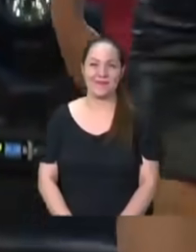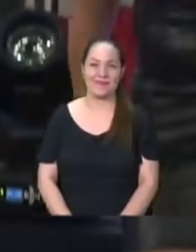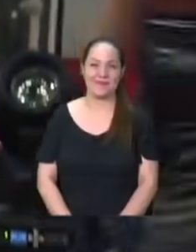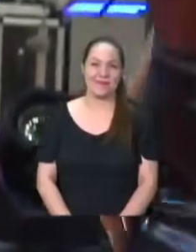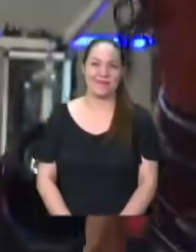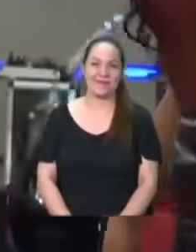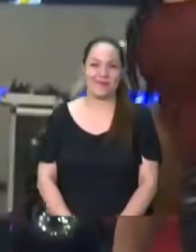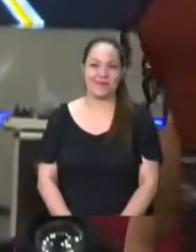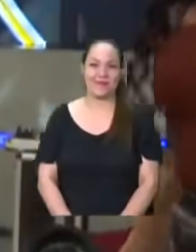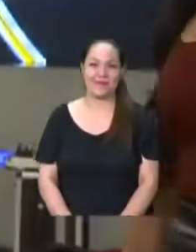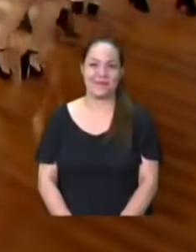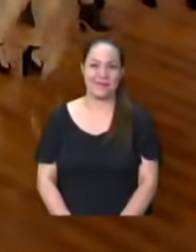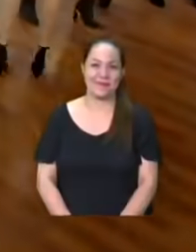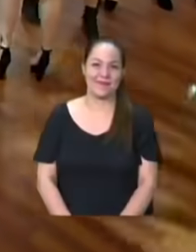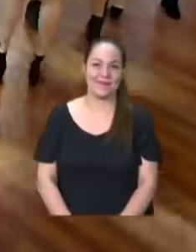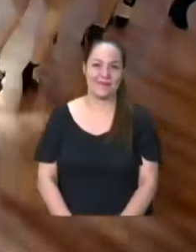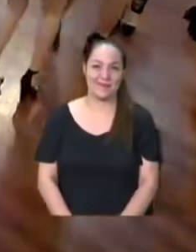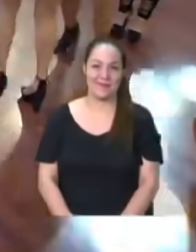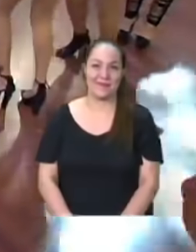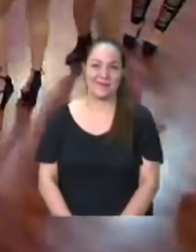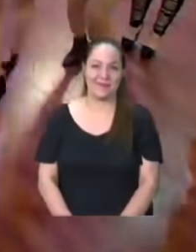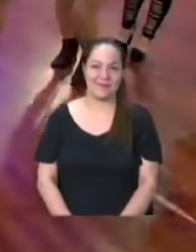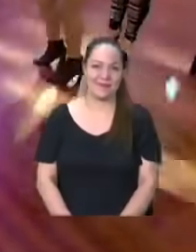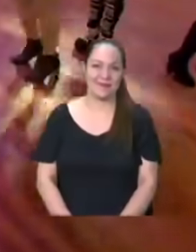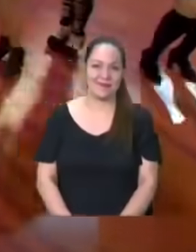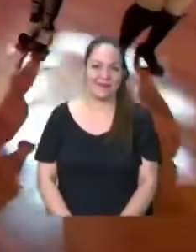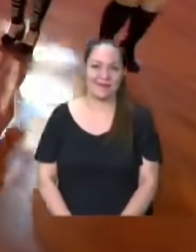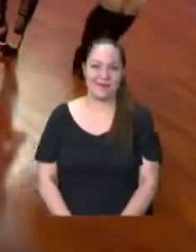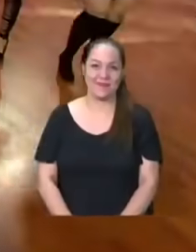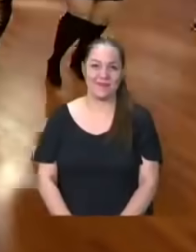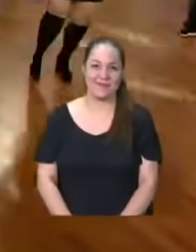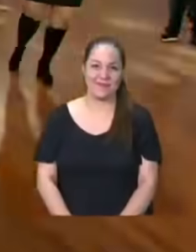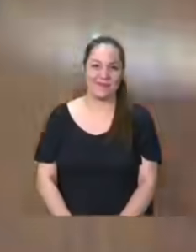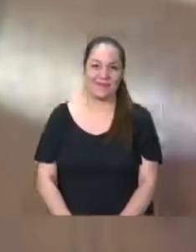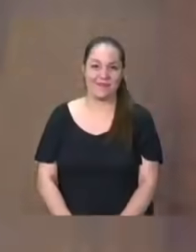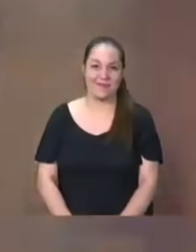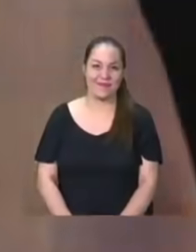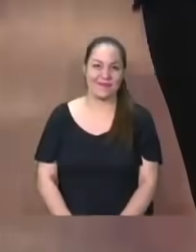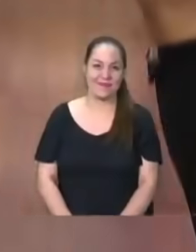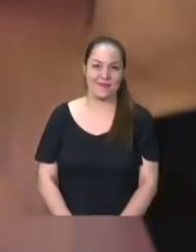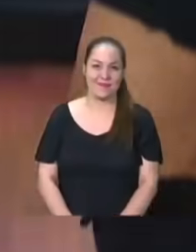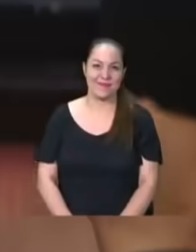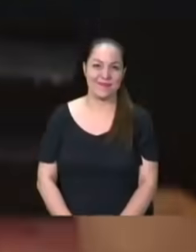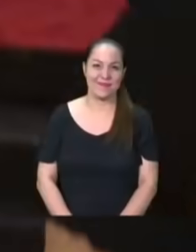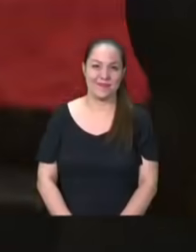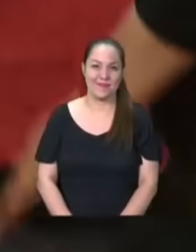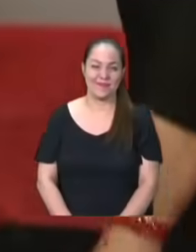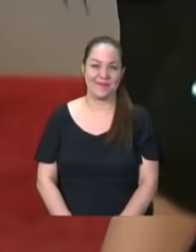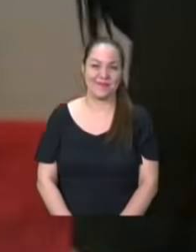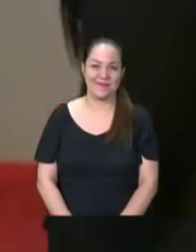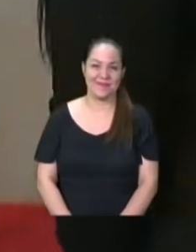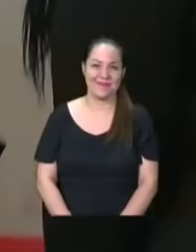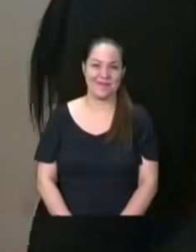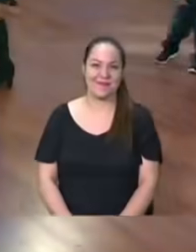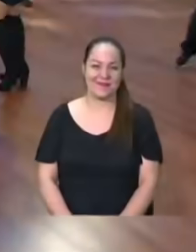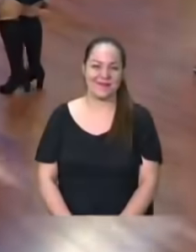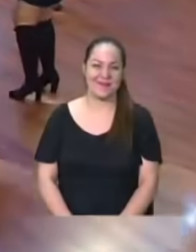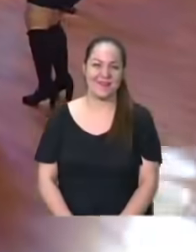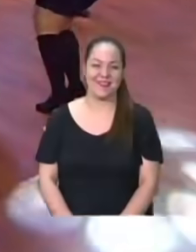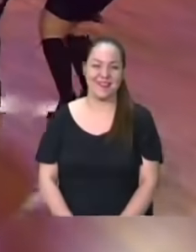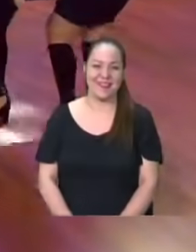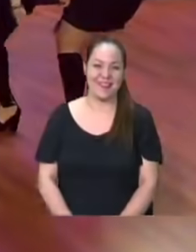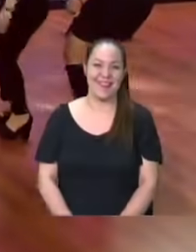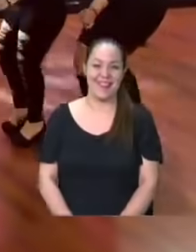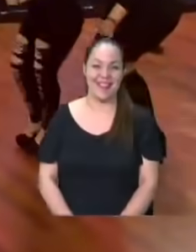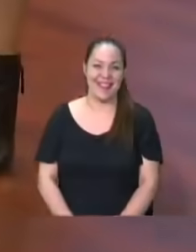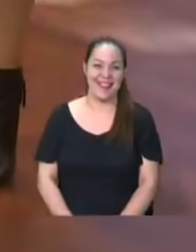nena. La nenita, la nenota, chiquitita, so grandota, la flaquita, la gordota, natural, los plásticos. Ella lo que quiere, ella lo que quiere,